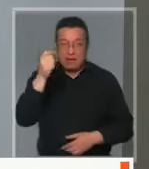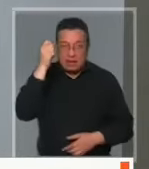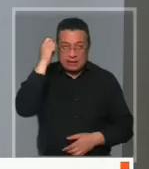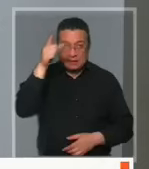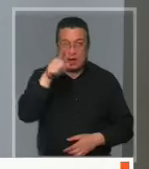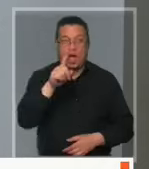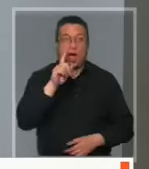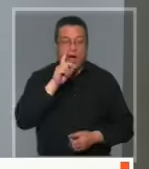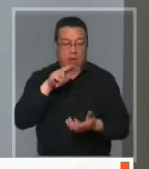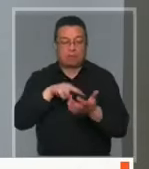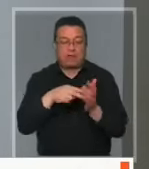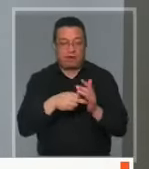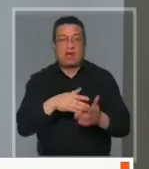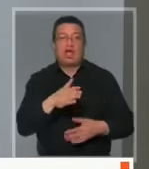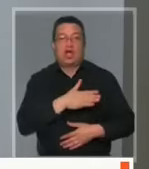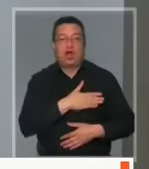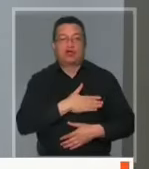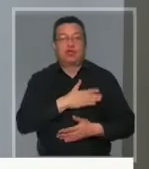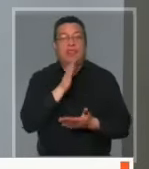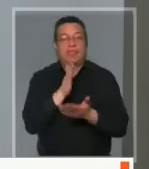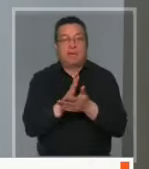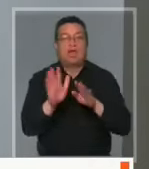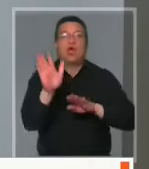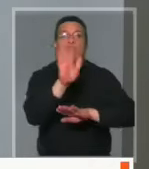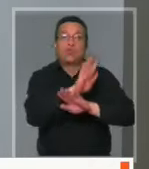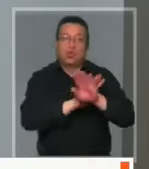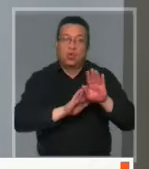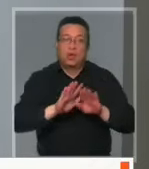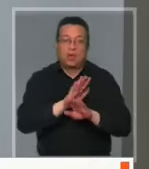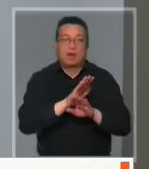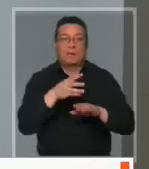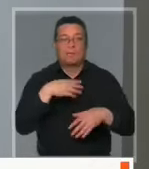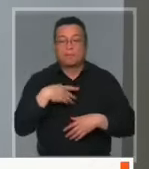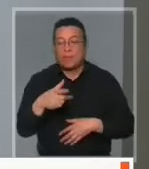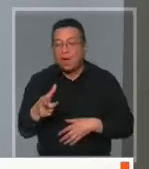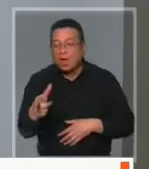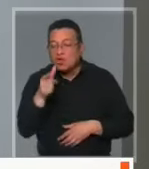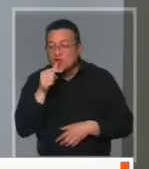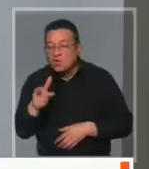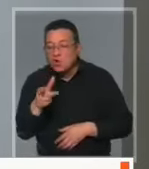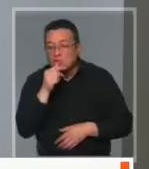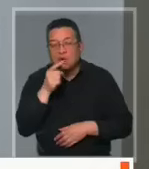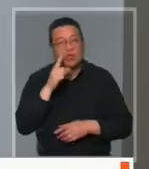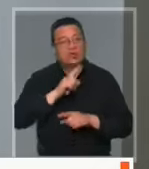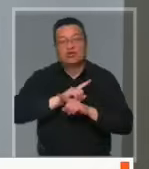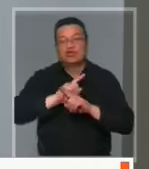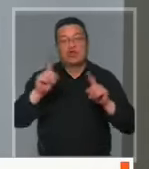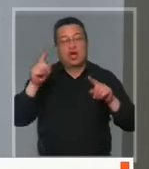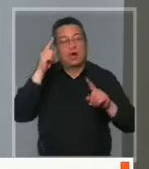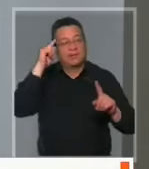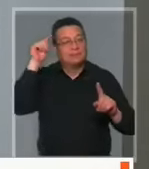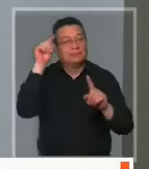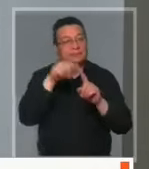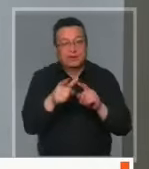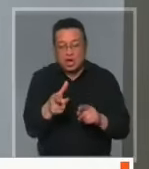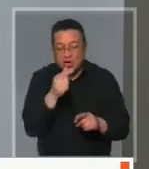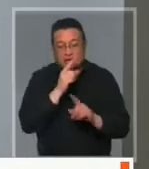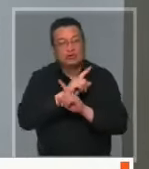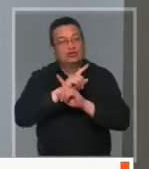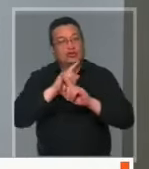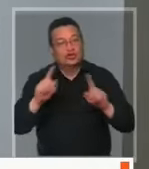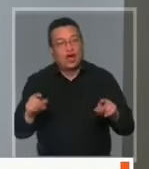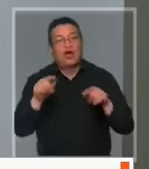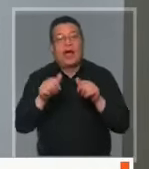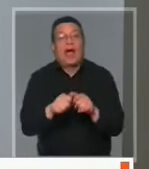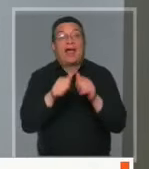un problema al corazón que tiene que cuidar. Tomar sustancias que no están pensadas para que las tomemos, que además